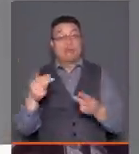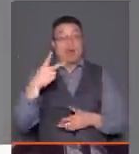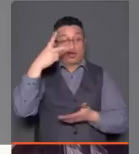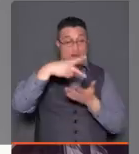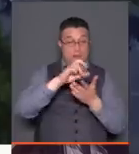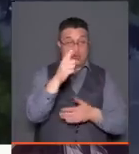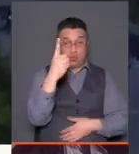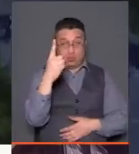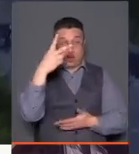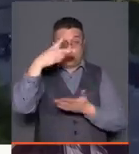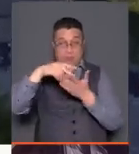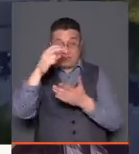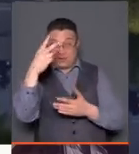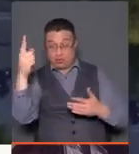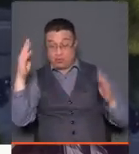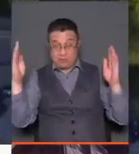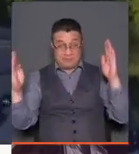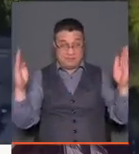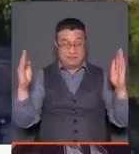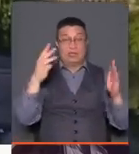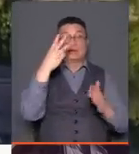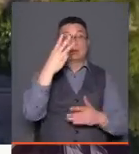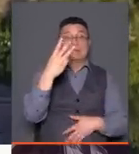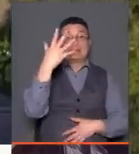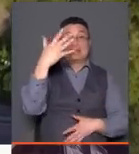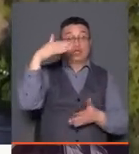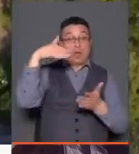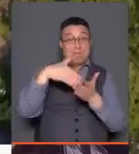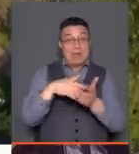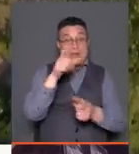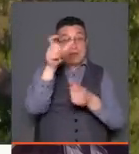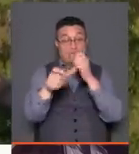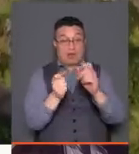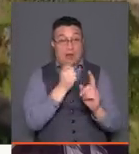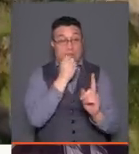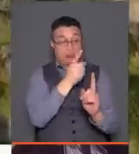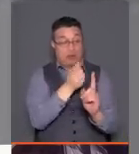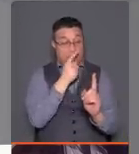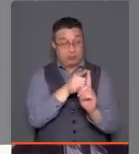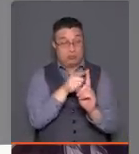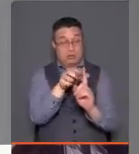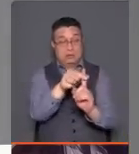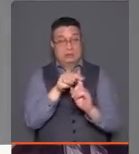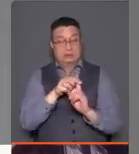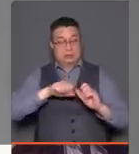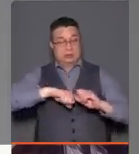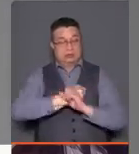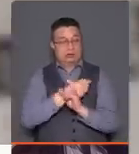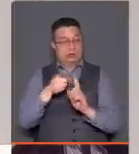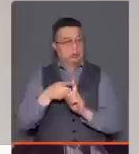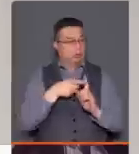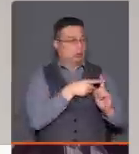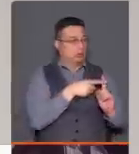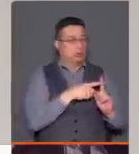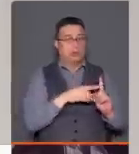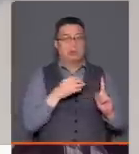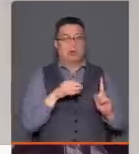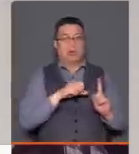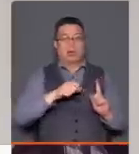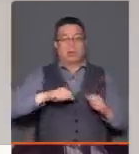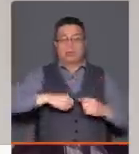2021 35.000 personas imputadas estuvieron privadas de libertad pero no fueron finalmente